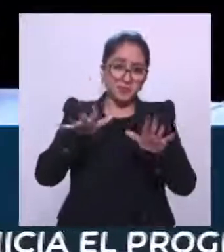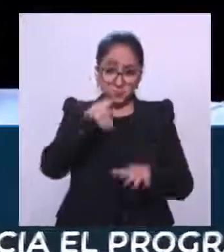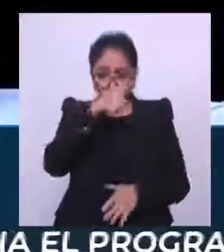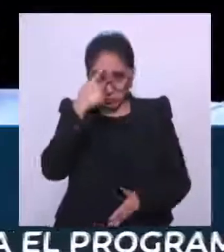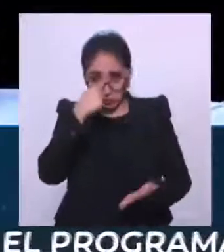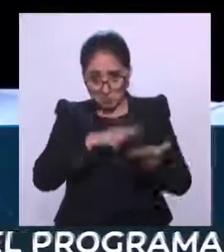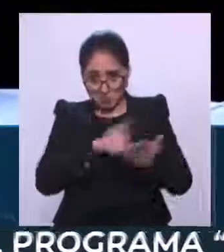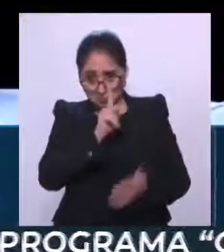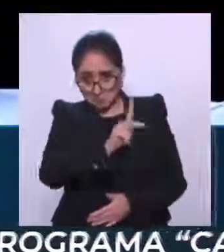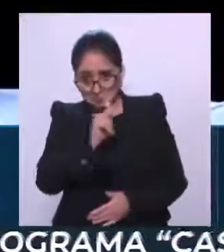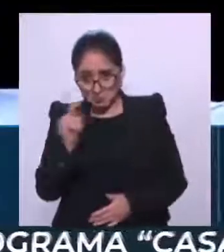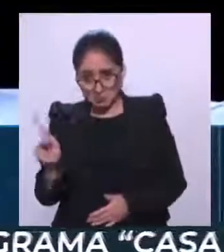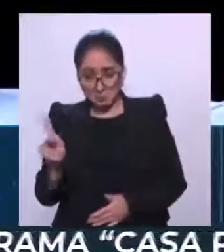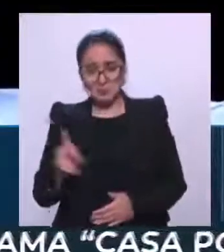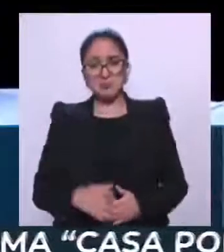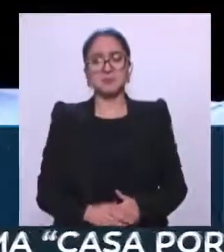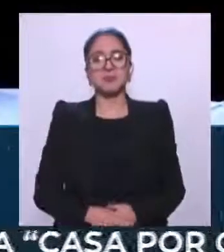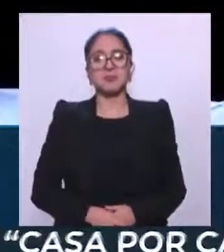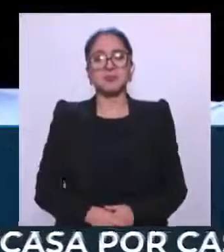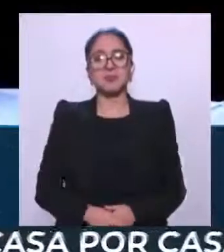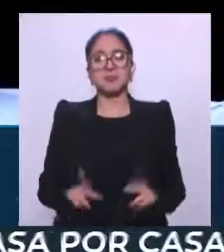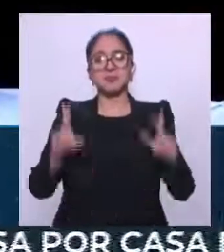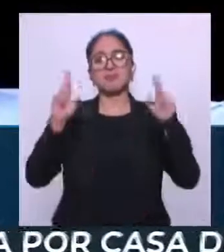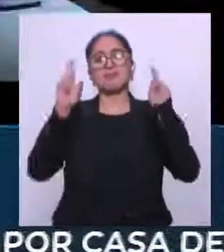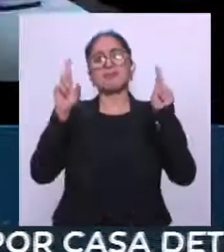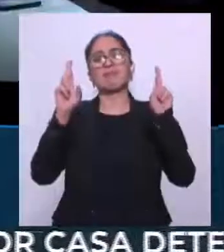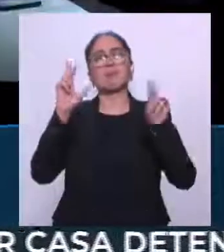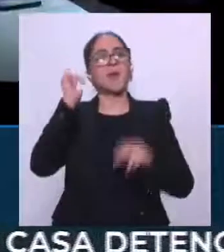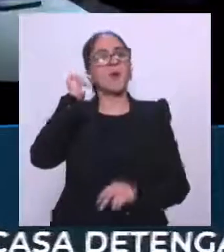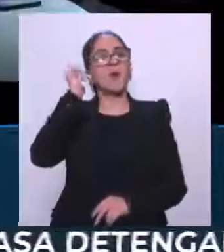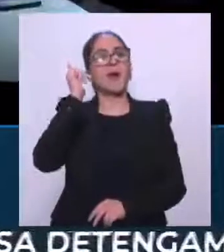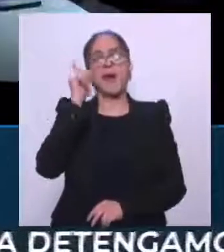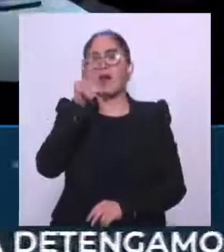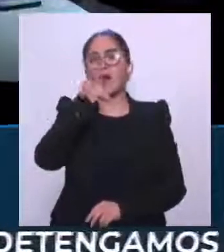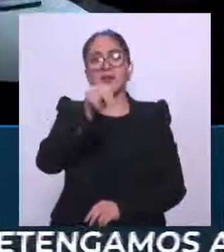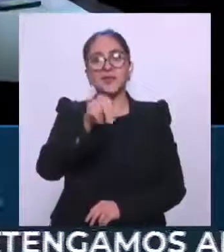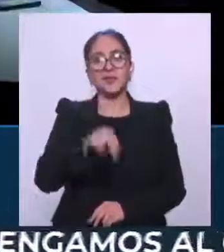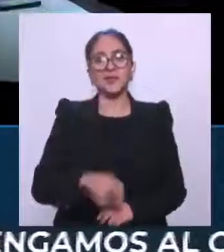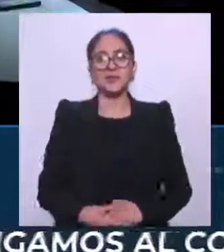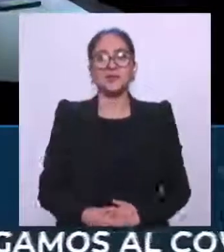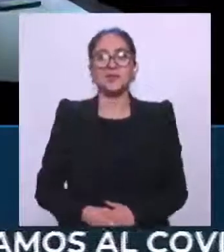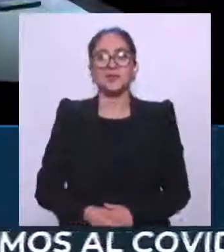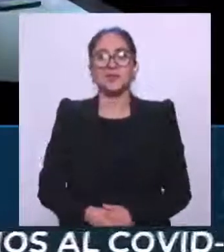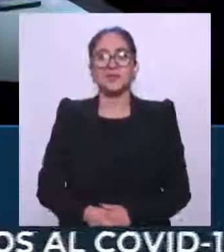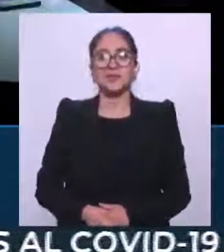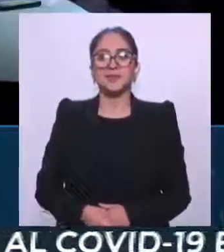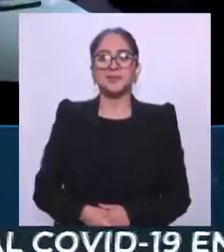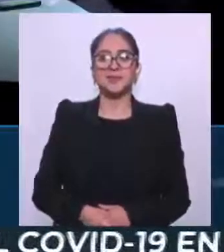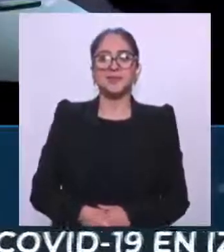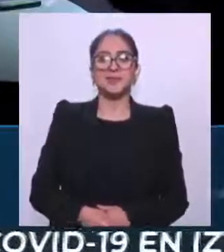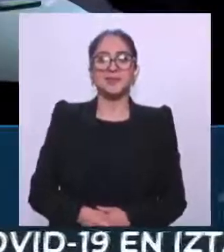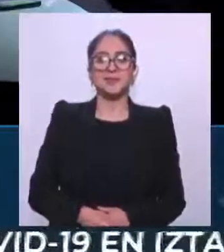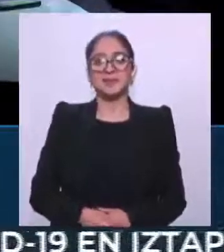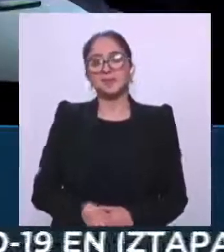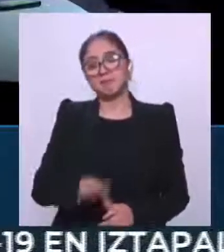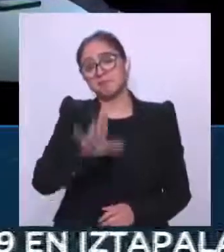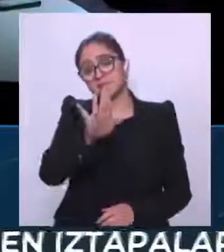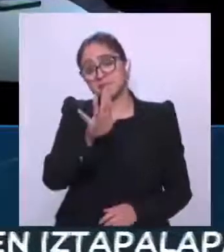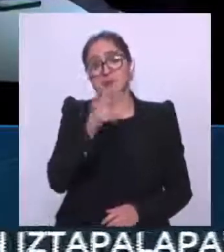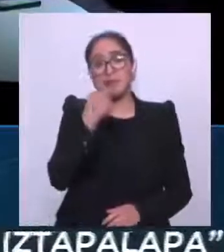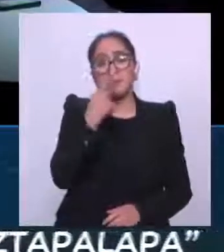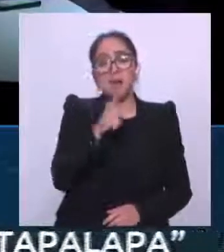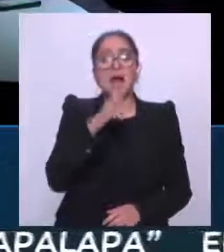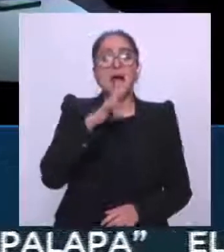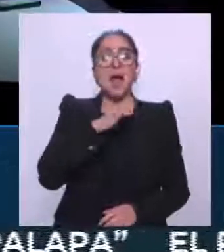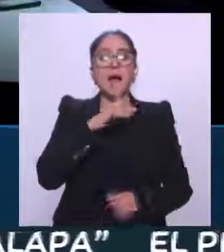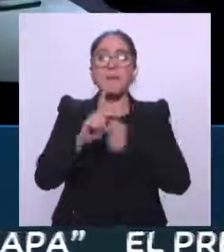también? Changuitos, Juan, que no se repitan. No, más allá de los changuitos. Hay un problema, Juan. No, pues